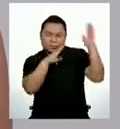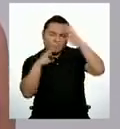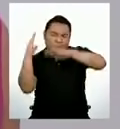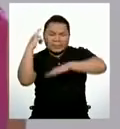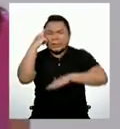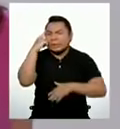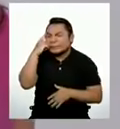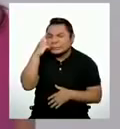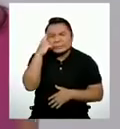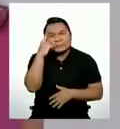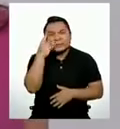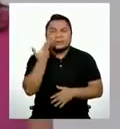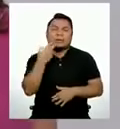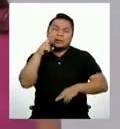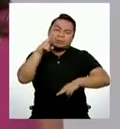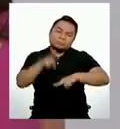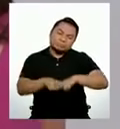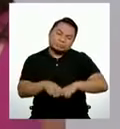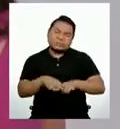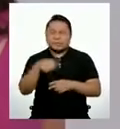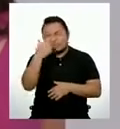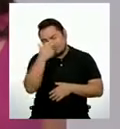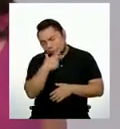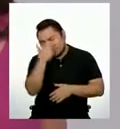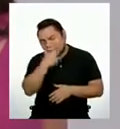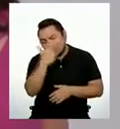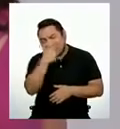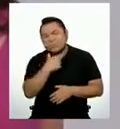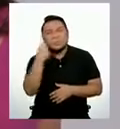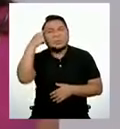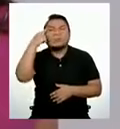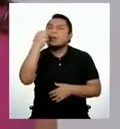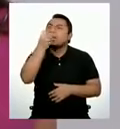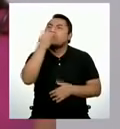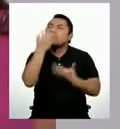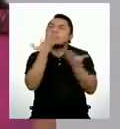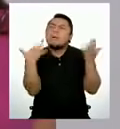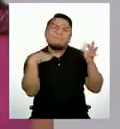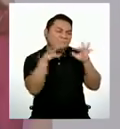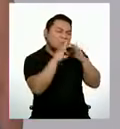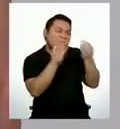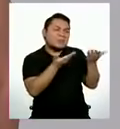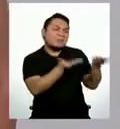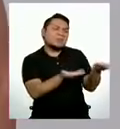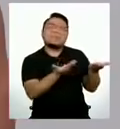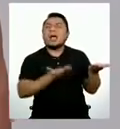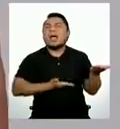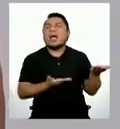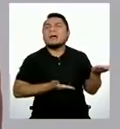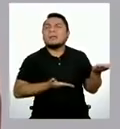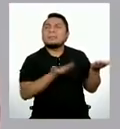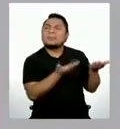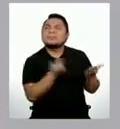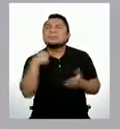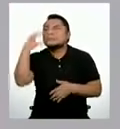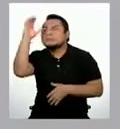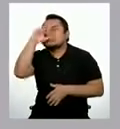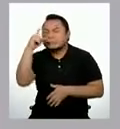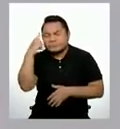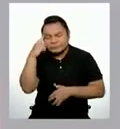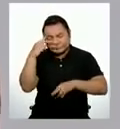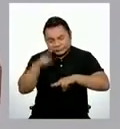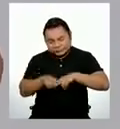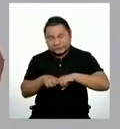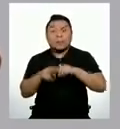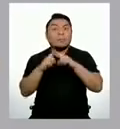hacer, se sentó a llorar, lamentándose por no poder alimentar a su familia. Sin embargo, en